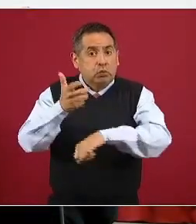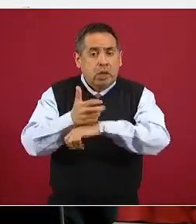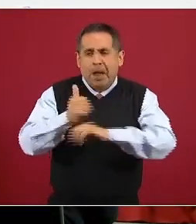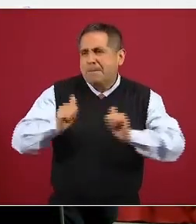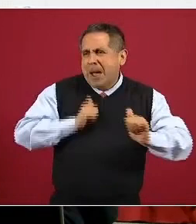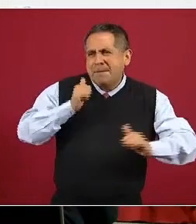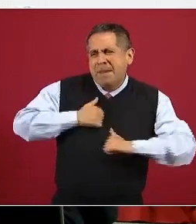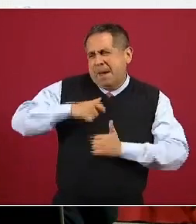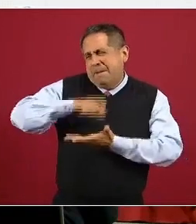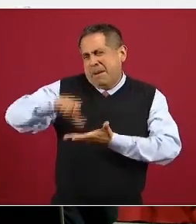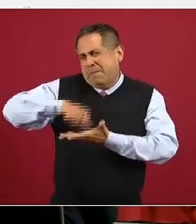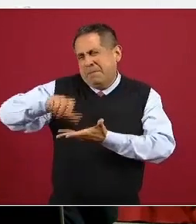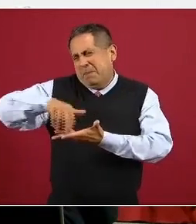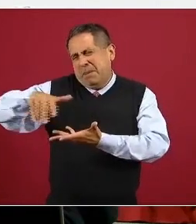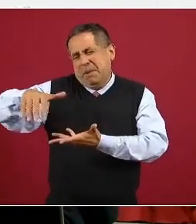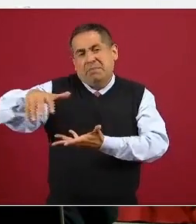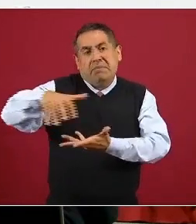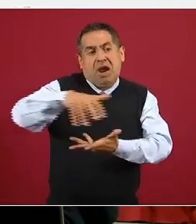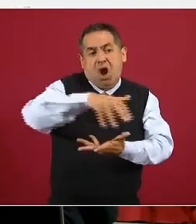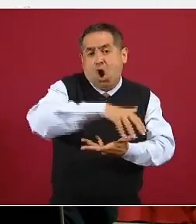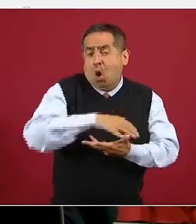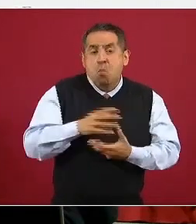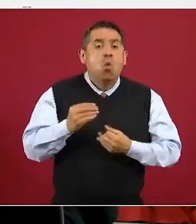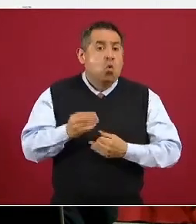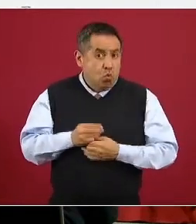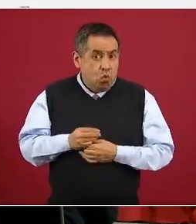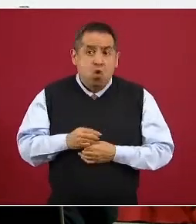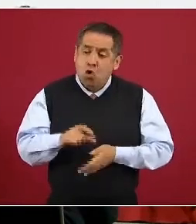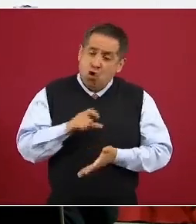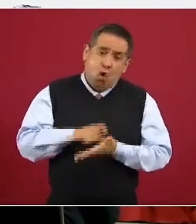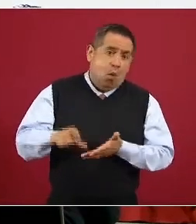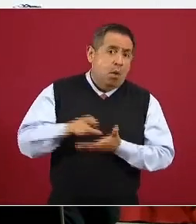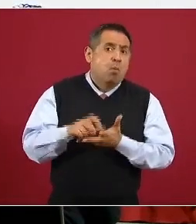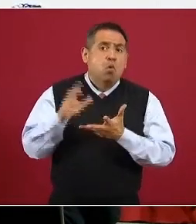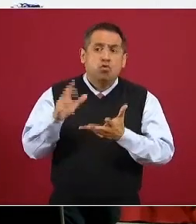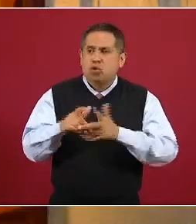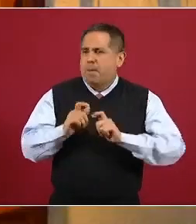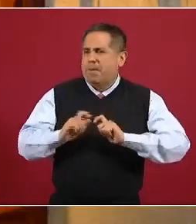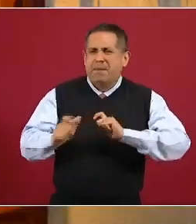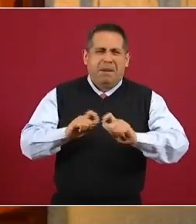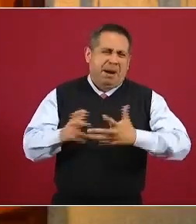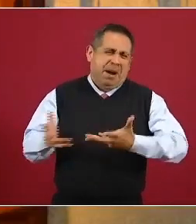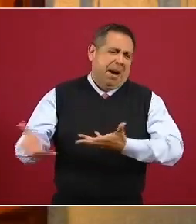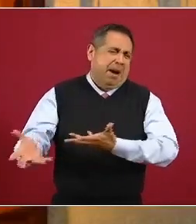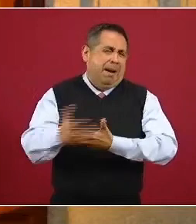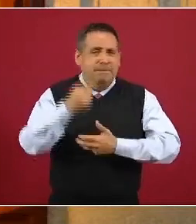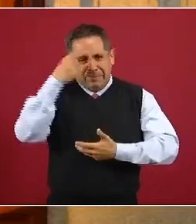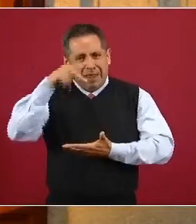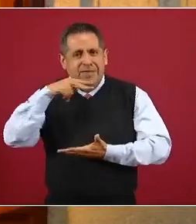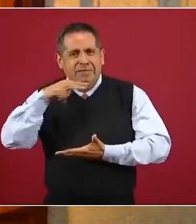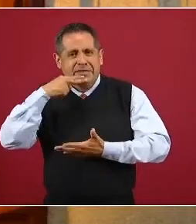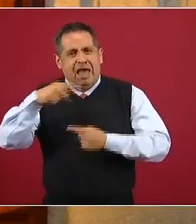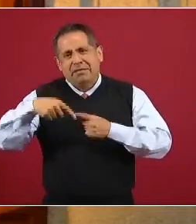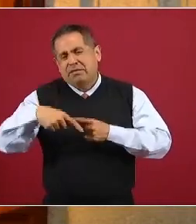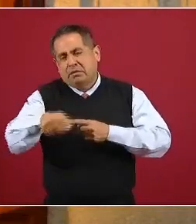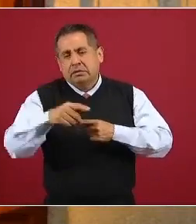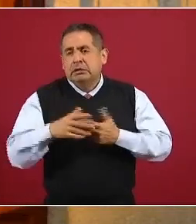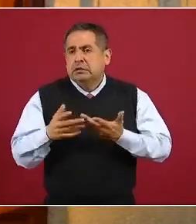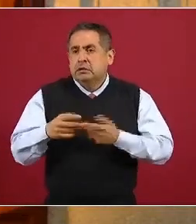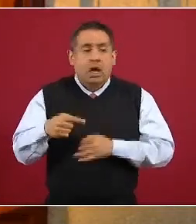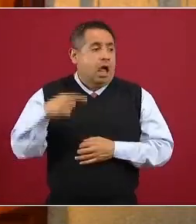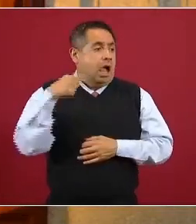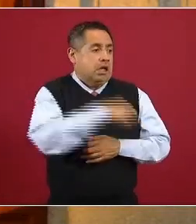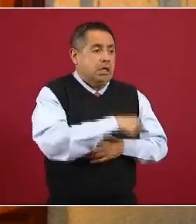aprovecharlas y llevaban a cabo ahí una buena parte de sus compras navideñas, lo cual dejaba a